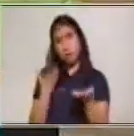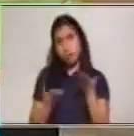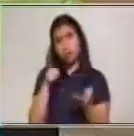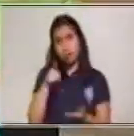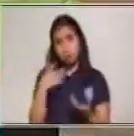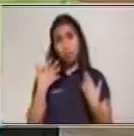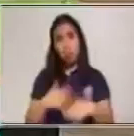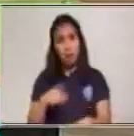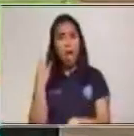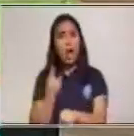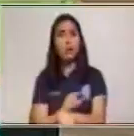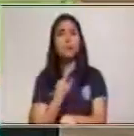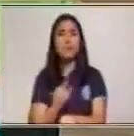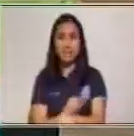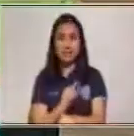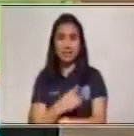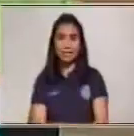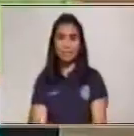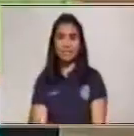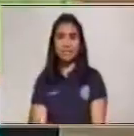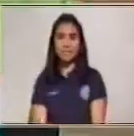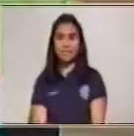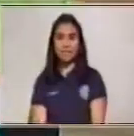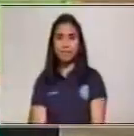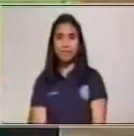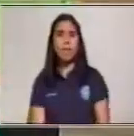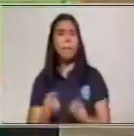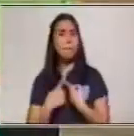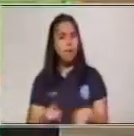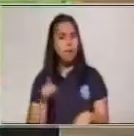Y es el organizador llamado